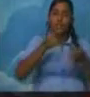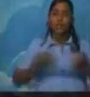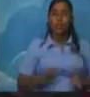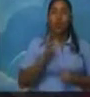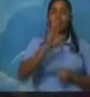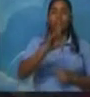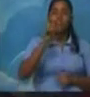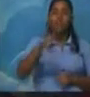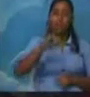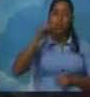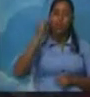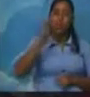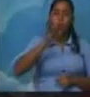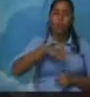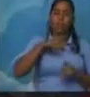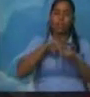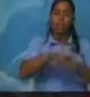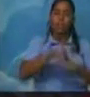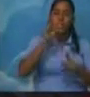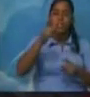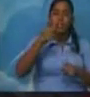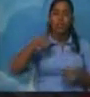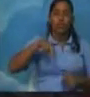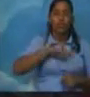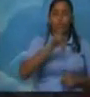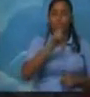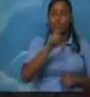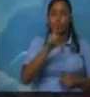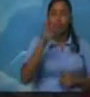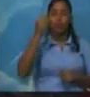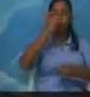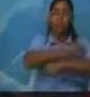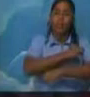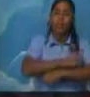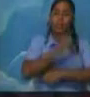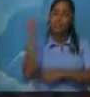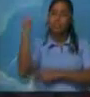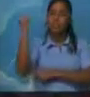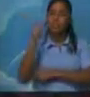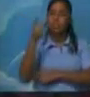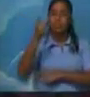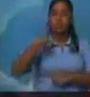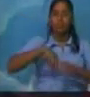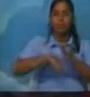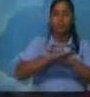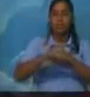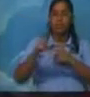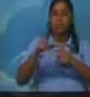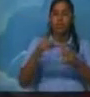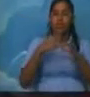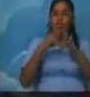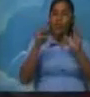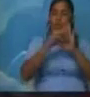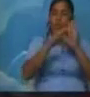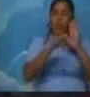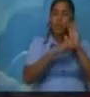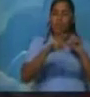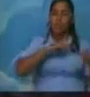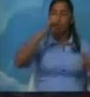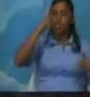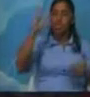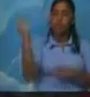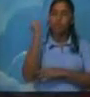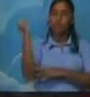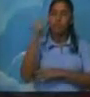también puede castigarnos si nosotros no le obedecemos si nosotros pasamos por alto los mandamientos de Dios si